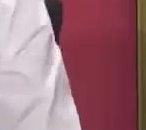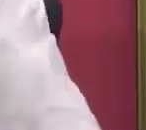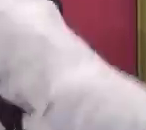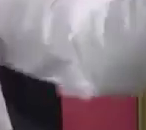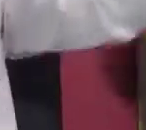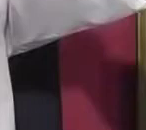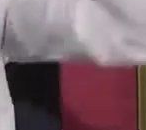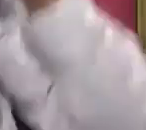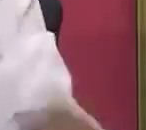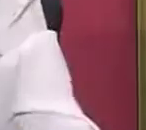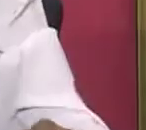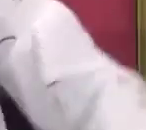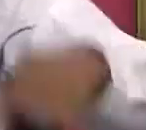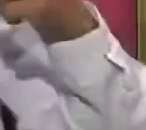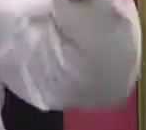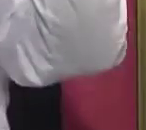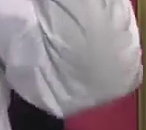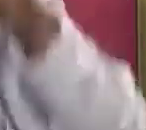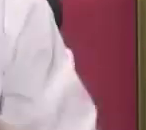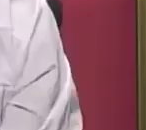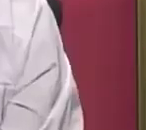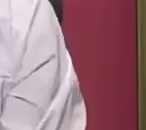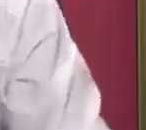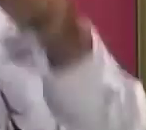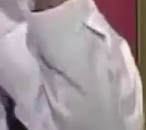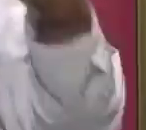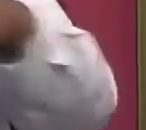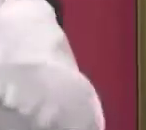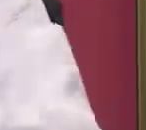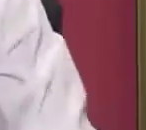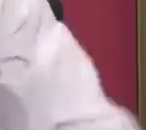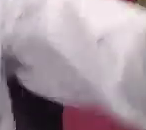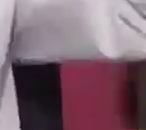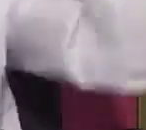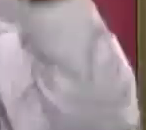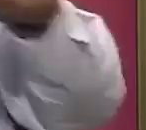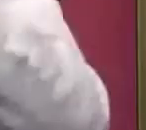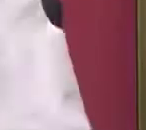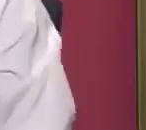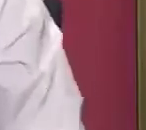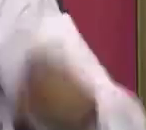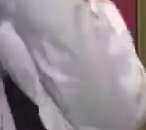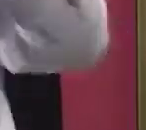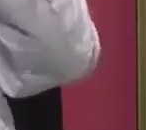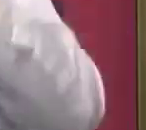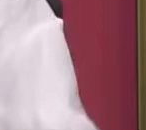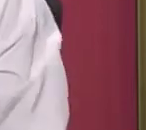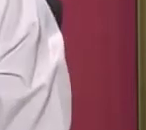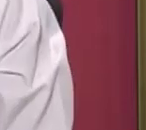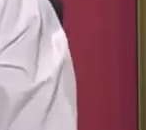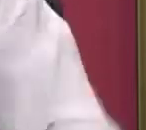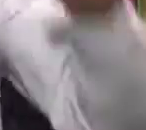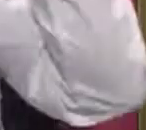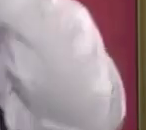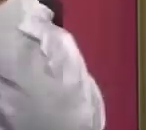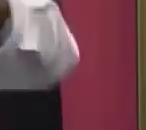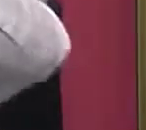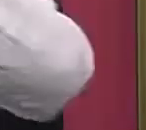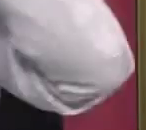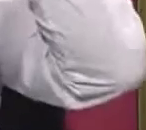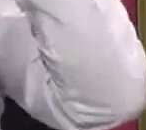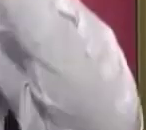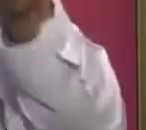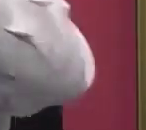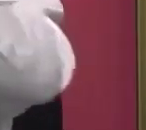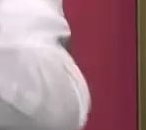victoria, porque si yo estoy con ellos, ¿quién contra ellos? Pastores, evangelistas, pueblo de Dios, cree en el Señor y no